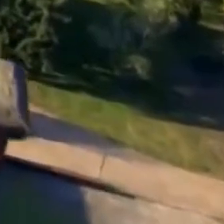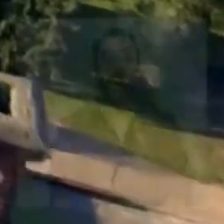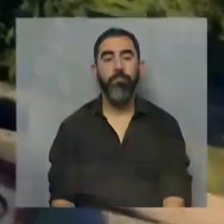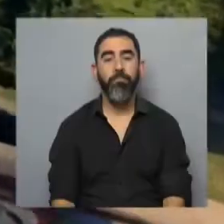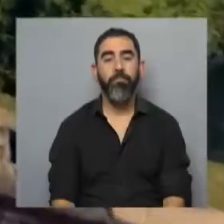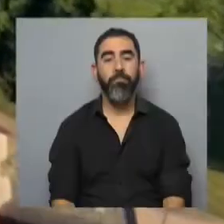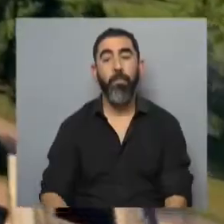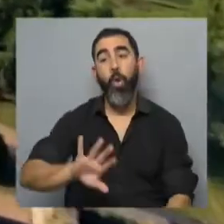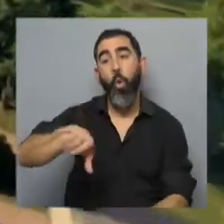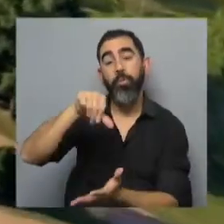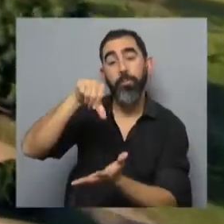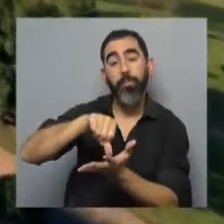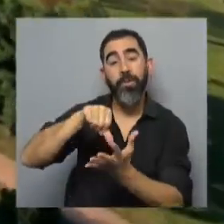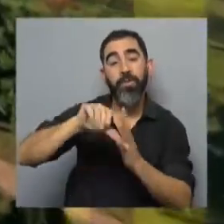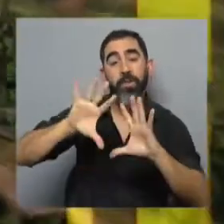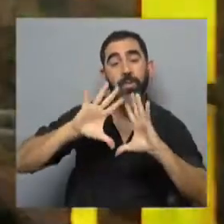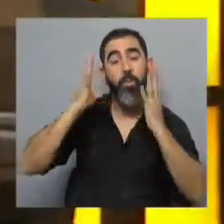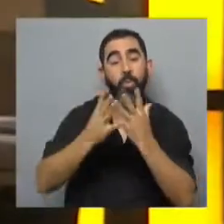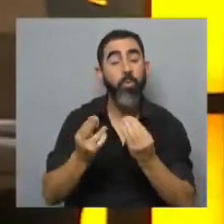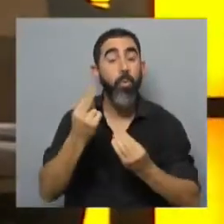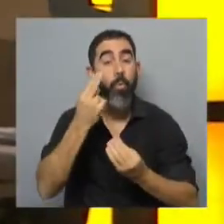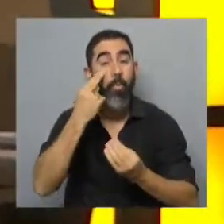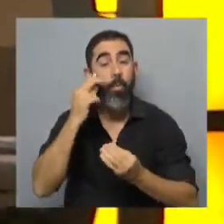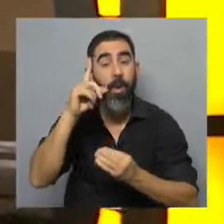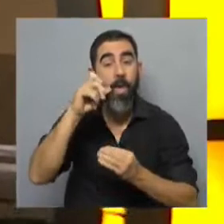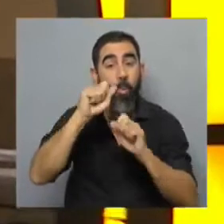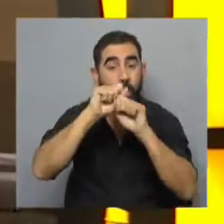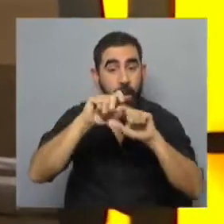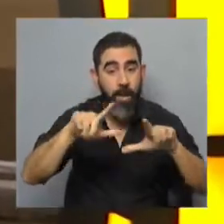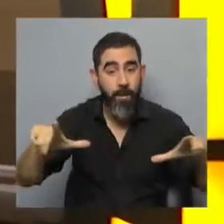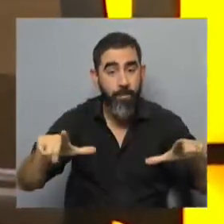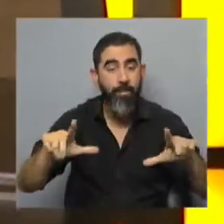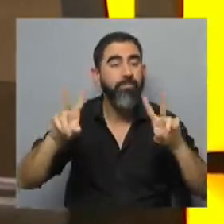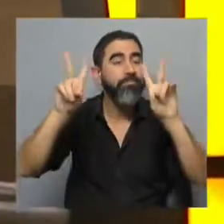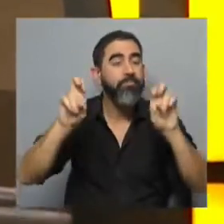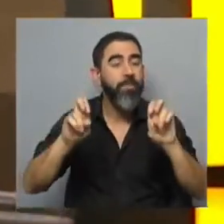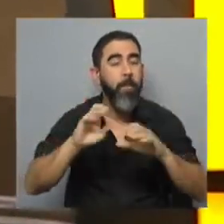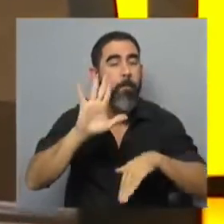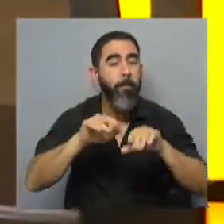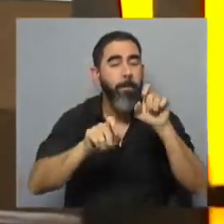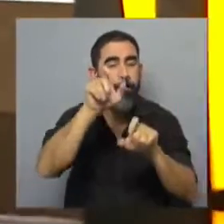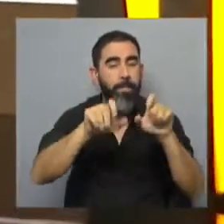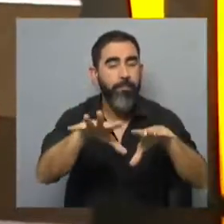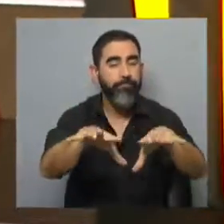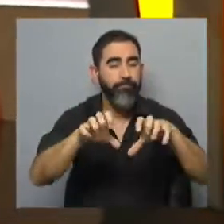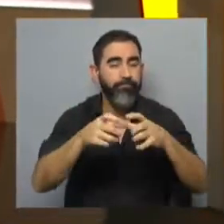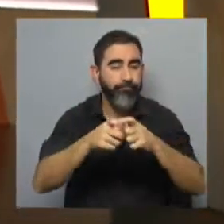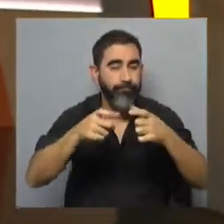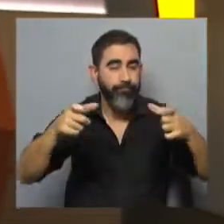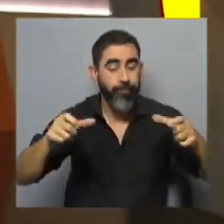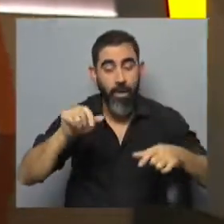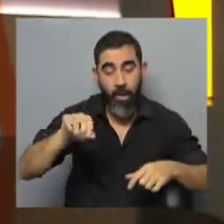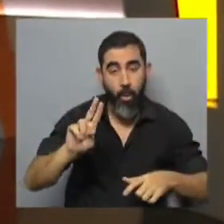Mientras que en otras partes del mundo, el problema del suministro de agua potable está asociado al aumento de la población. En